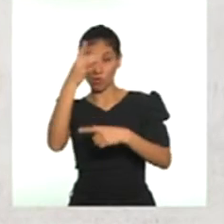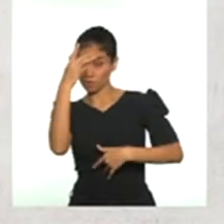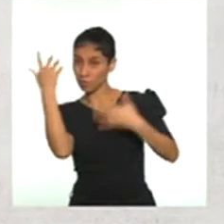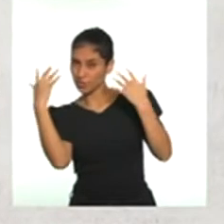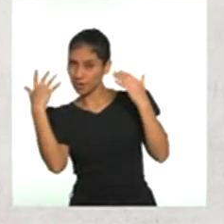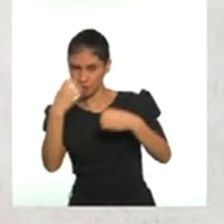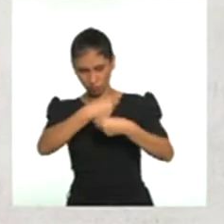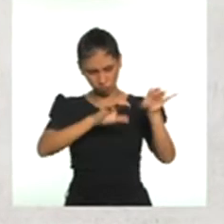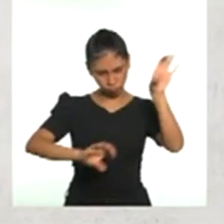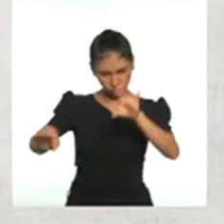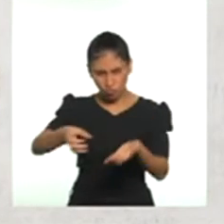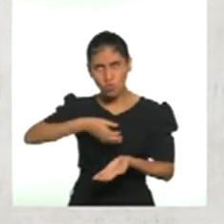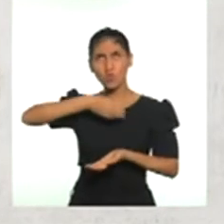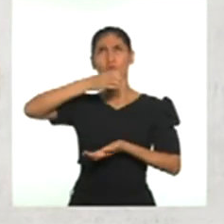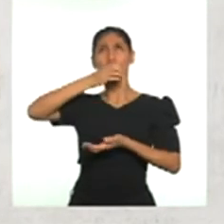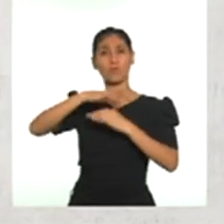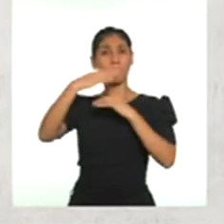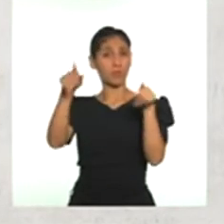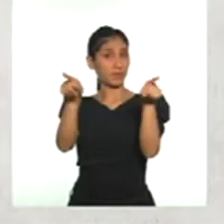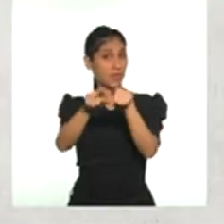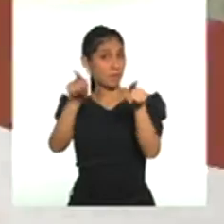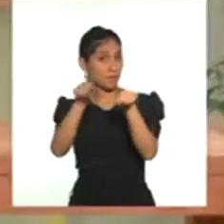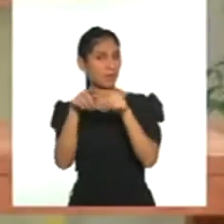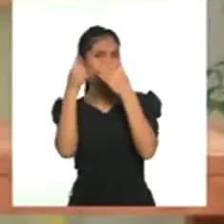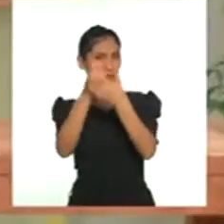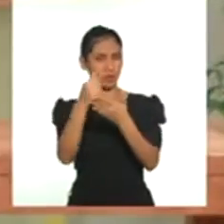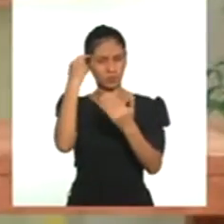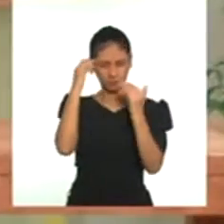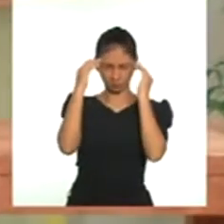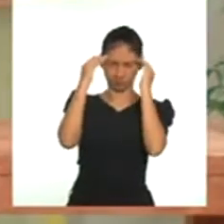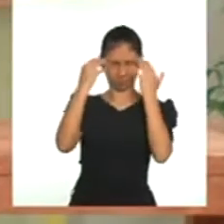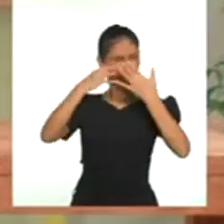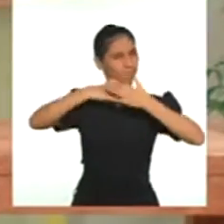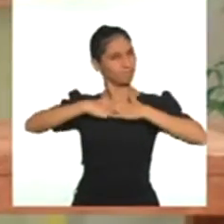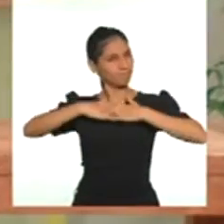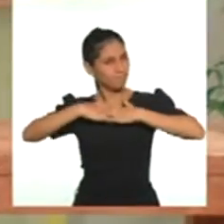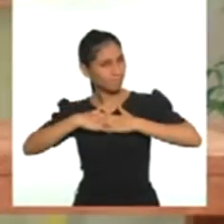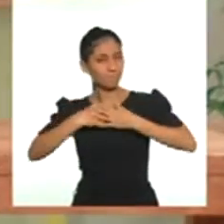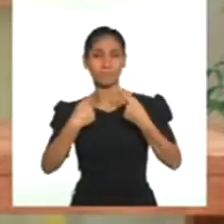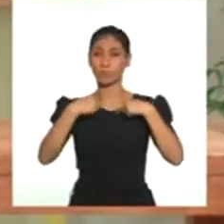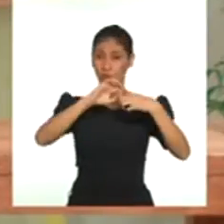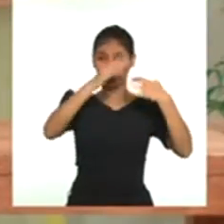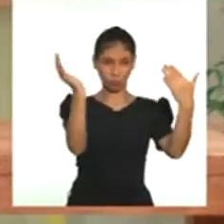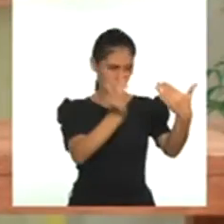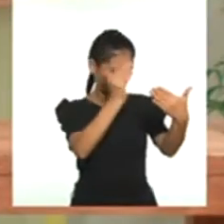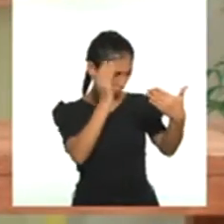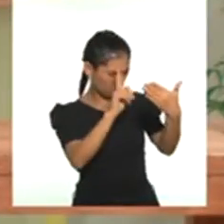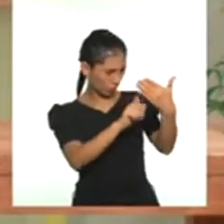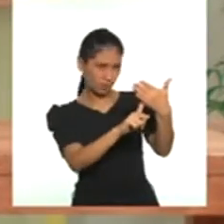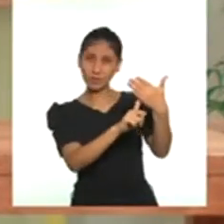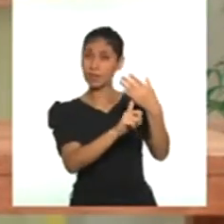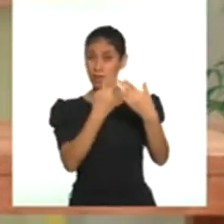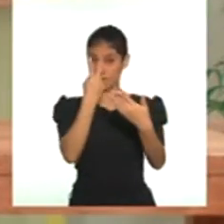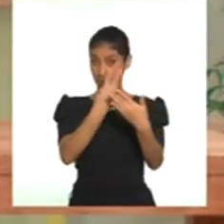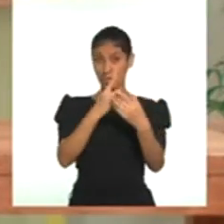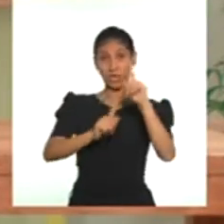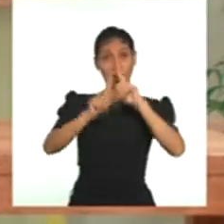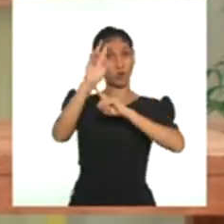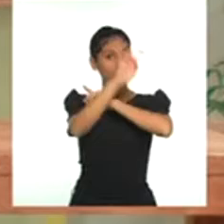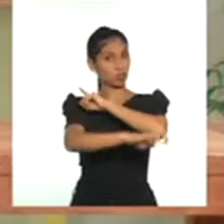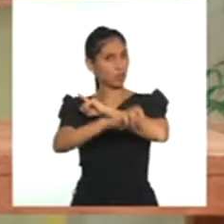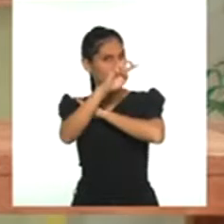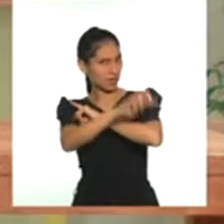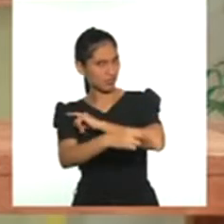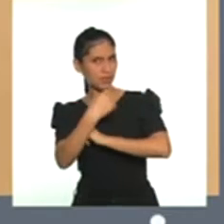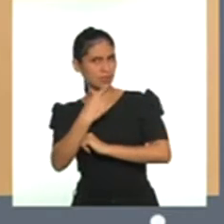enfermedades físicas y mentales. Yo he estado investigando un montón para este programa y encontré que en algunos países la